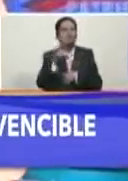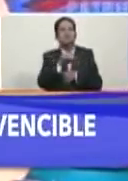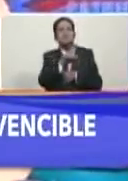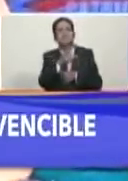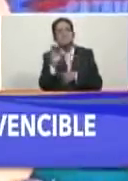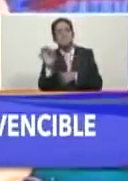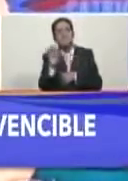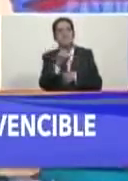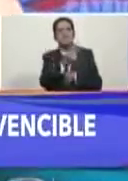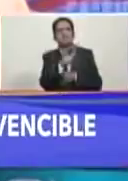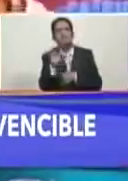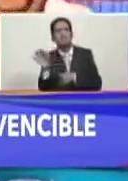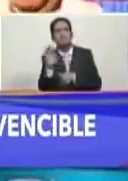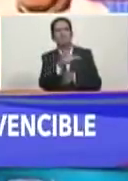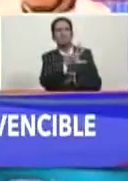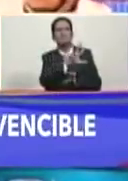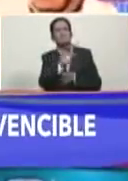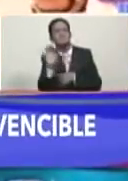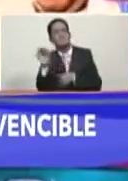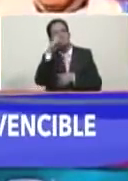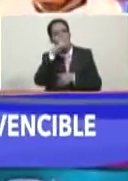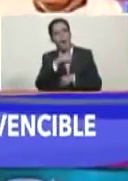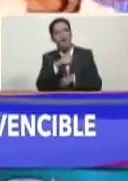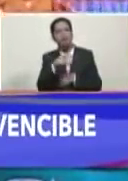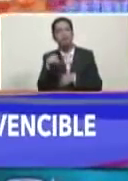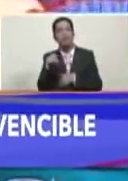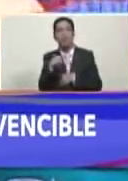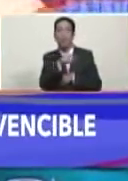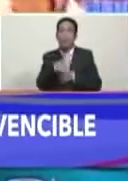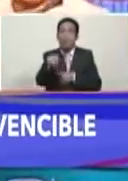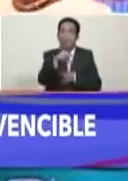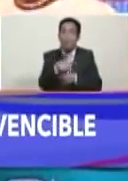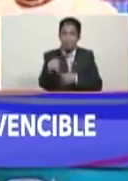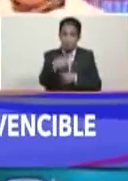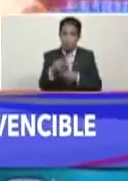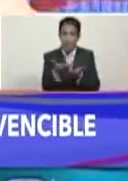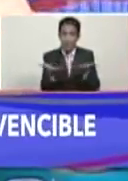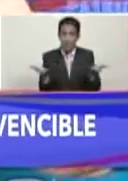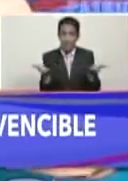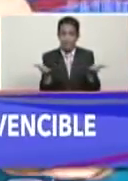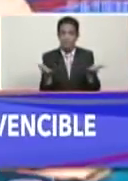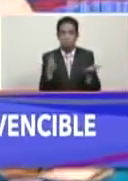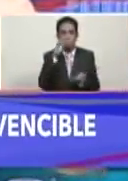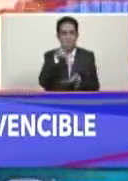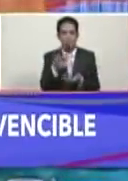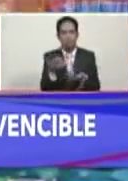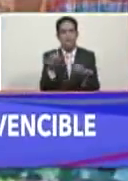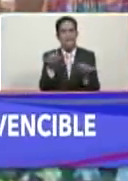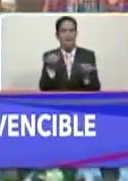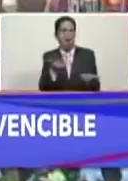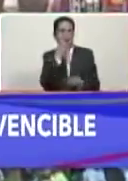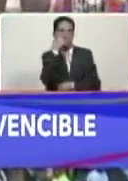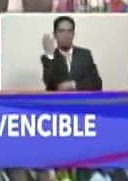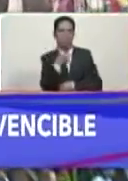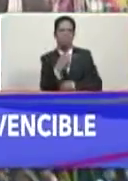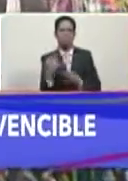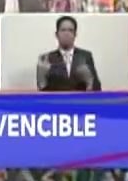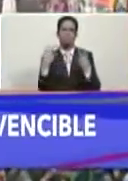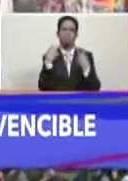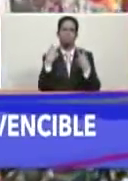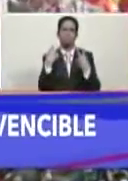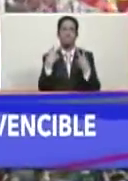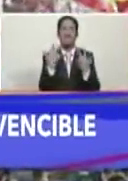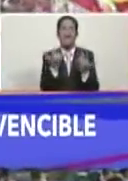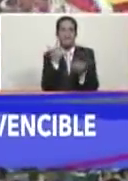años, esta generación, ustedes muchachos, los invisibles, los invencibles,